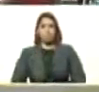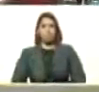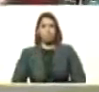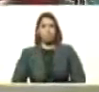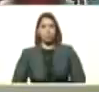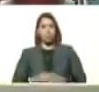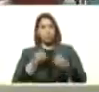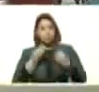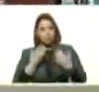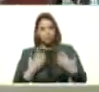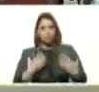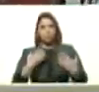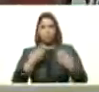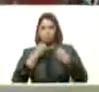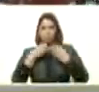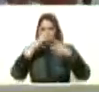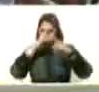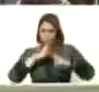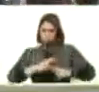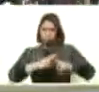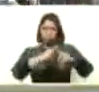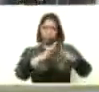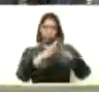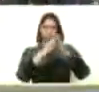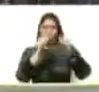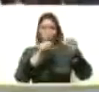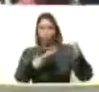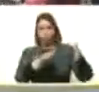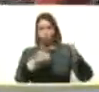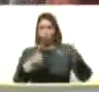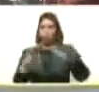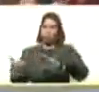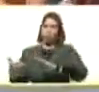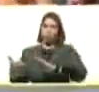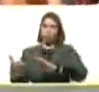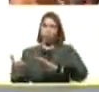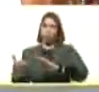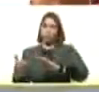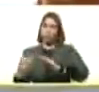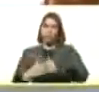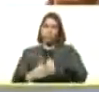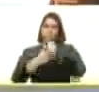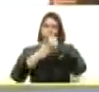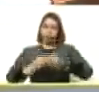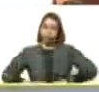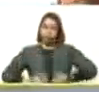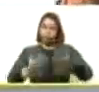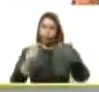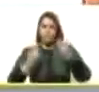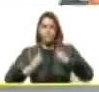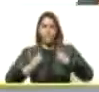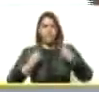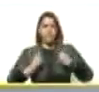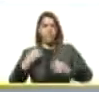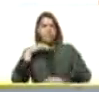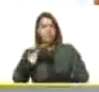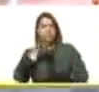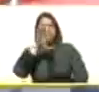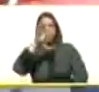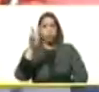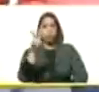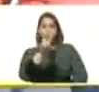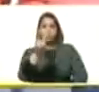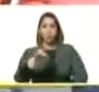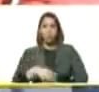Bueno, buen homenaje a todos los caídos, a los mártires, a los que dieron su vida por el futuro de Venezuela.